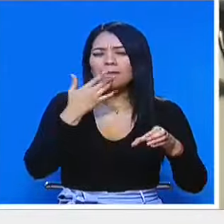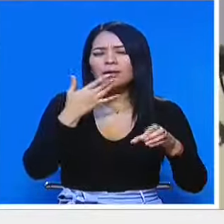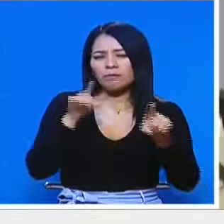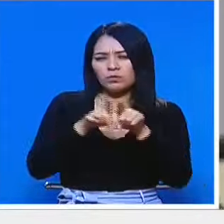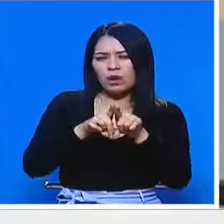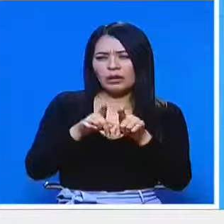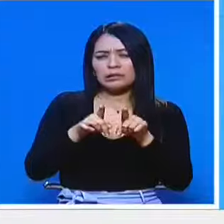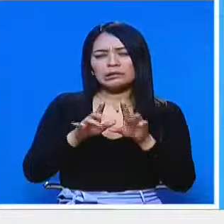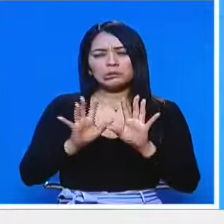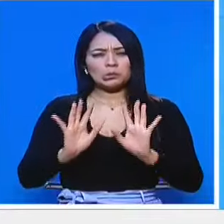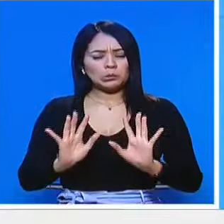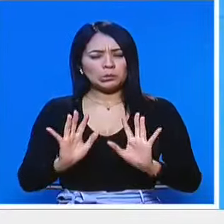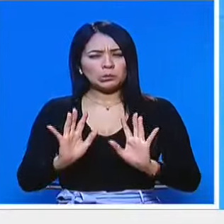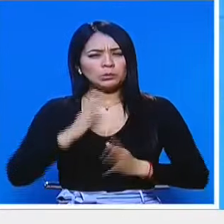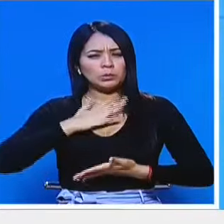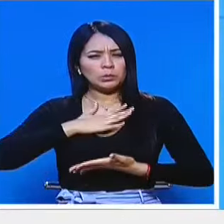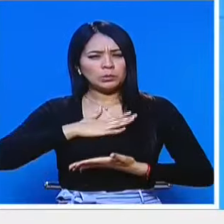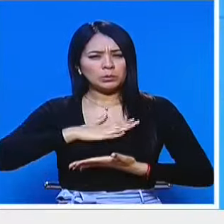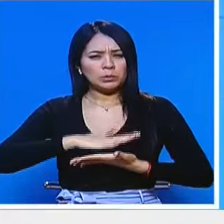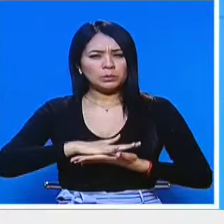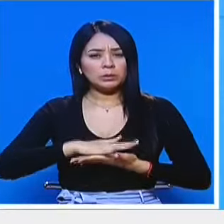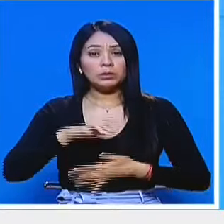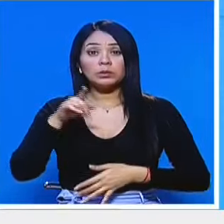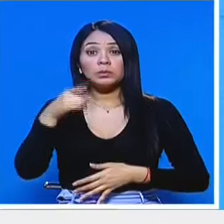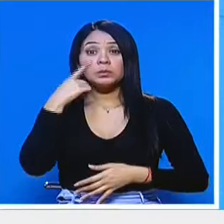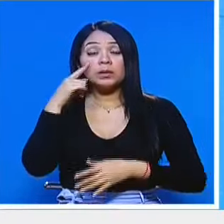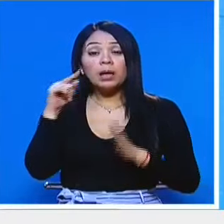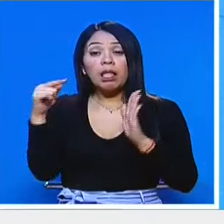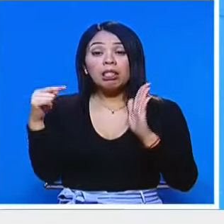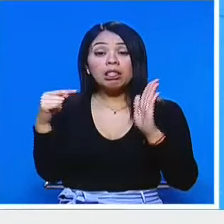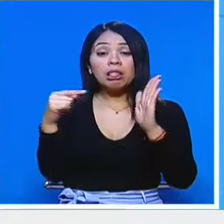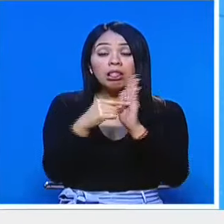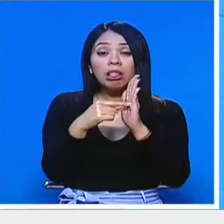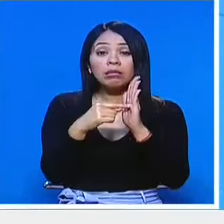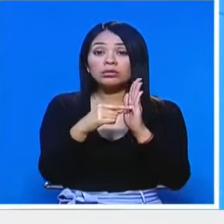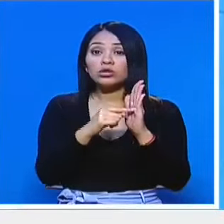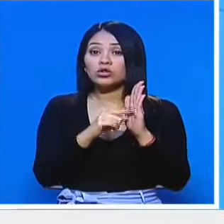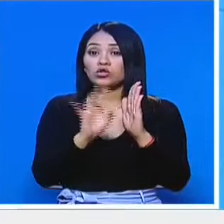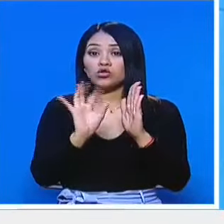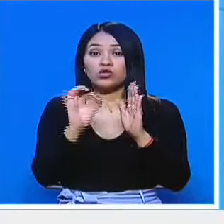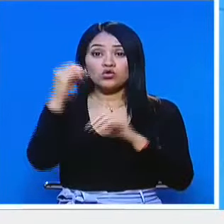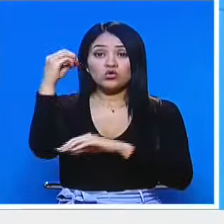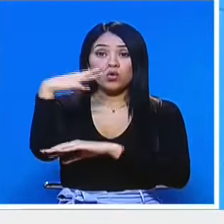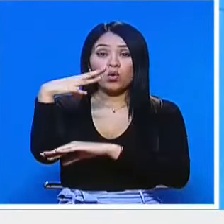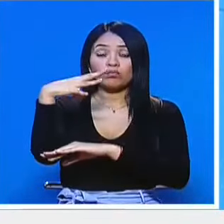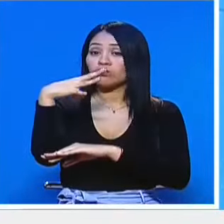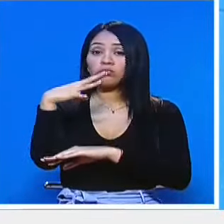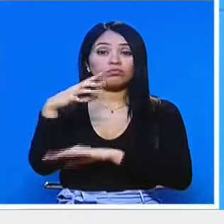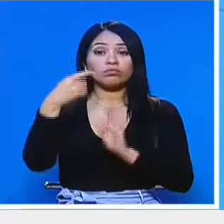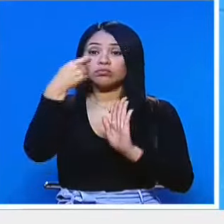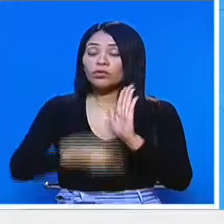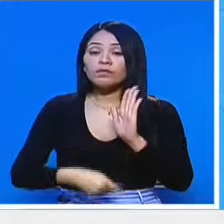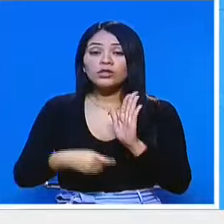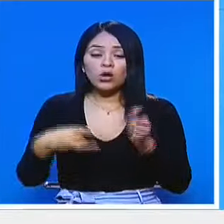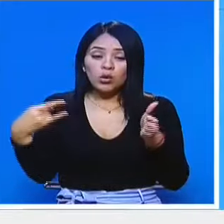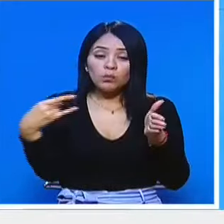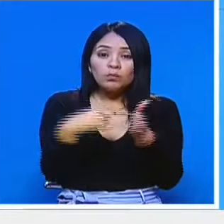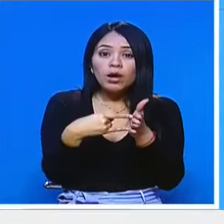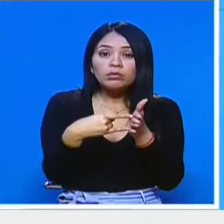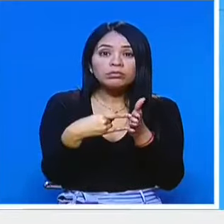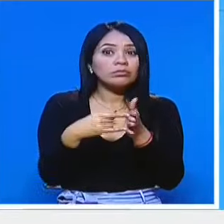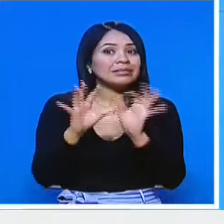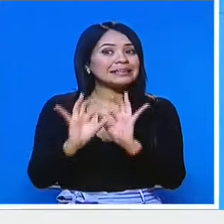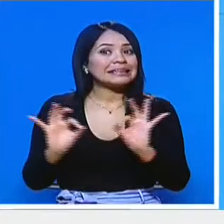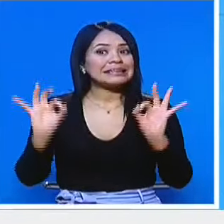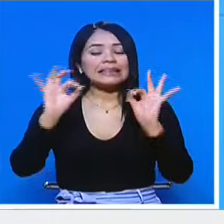calma. No encender ni apagar nada. No conectar ni desconectar nada. Porque se crea un arco